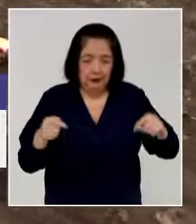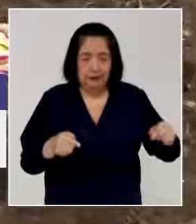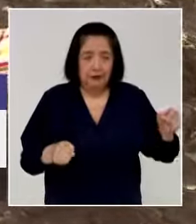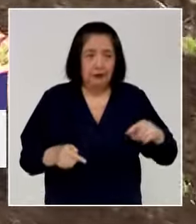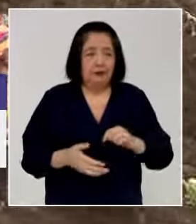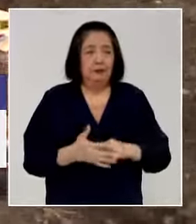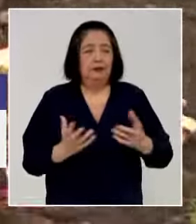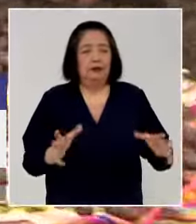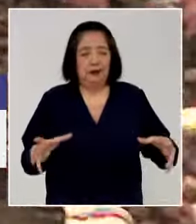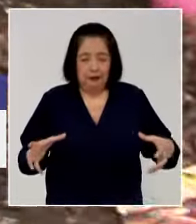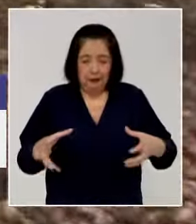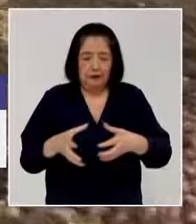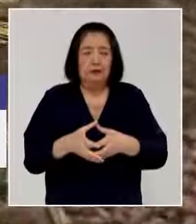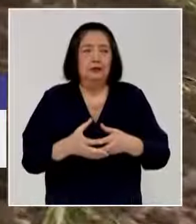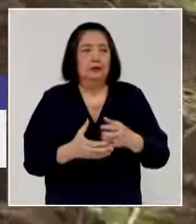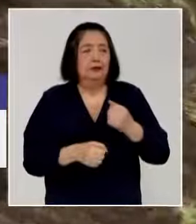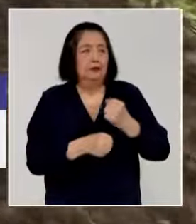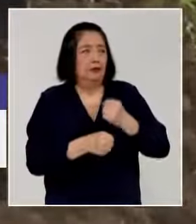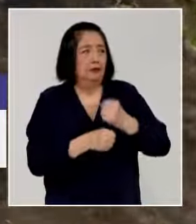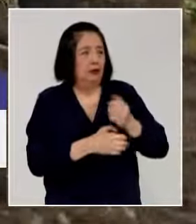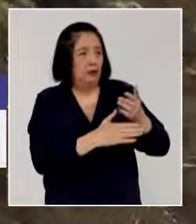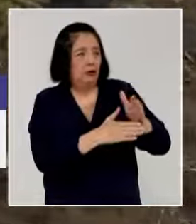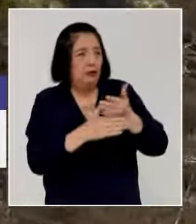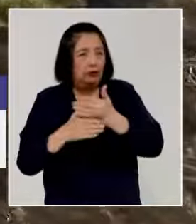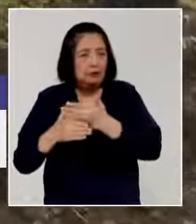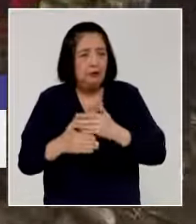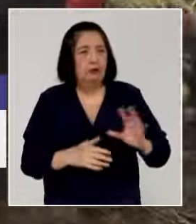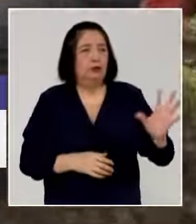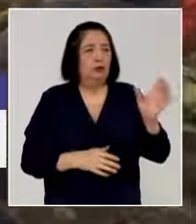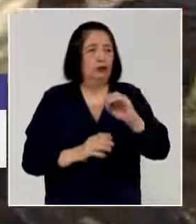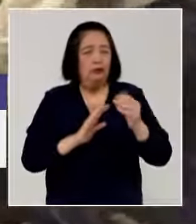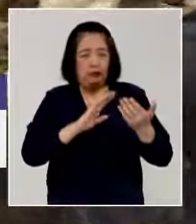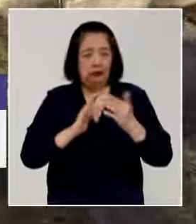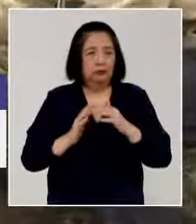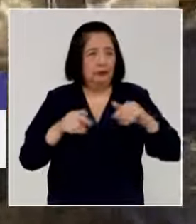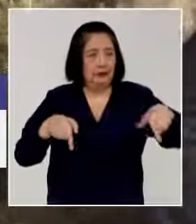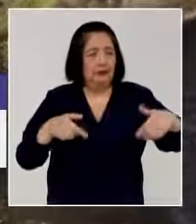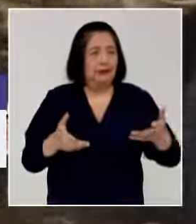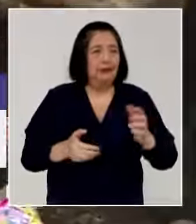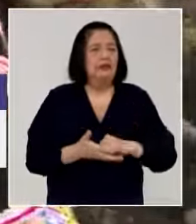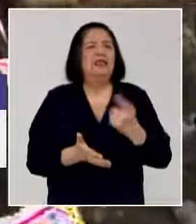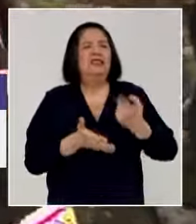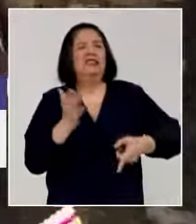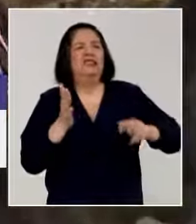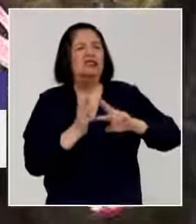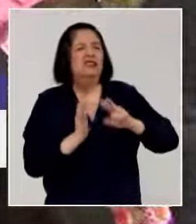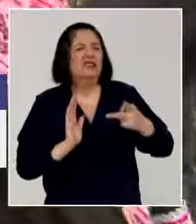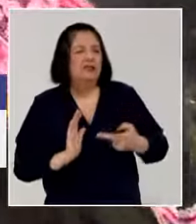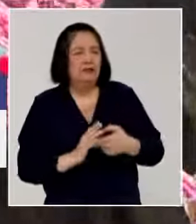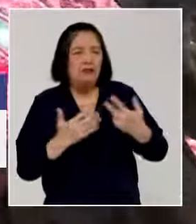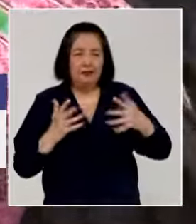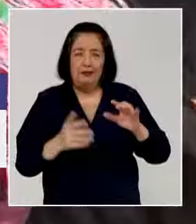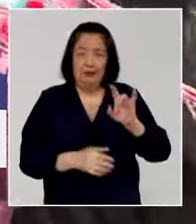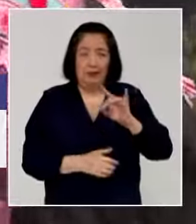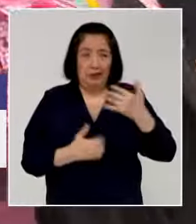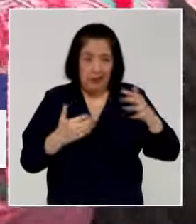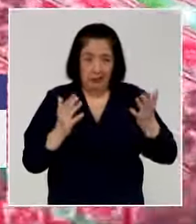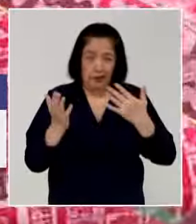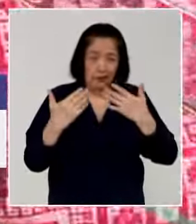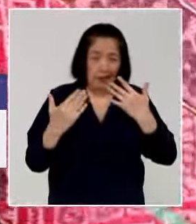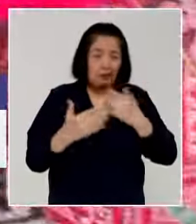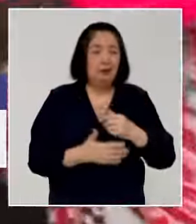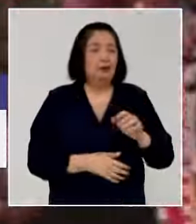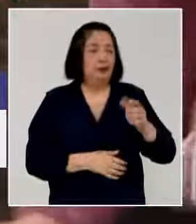hacer un ayni, que es un trabajo colaborativo de toda esta comunidad de Maucau, que significa algo usado. Vamos a conversar ahora